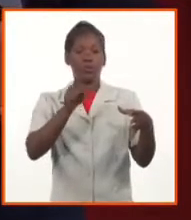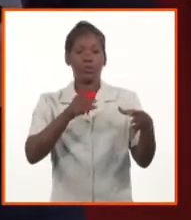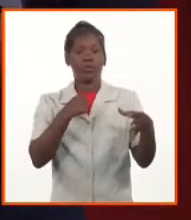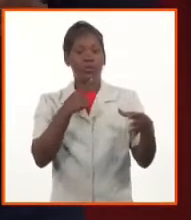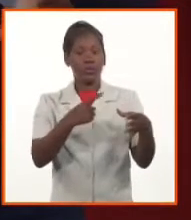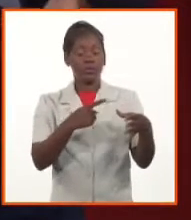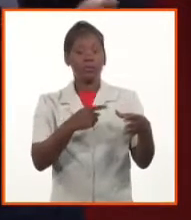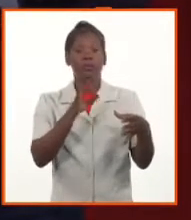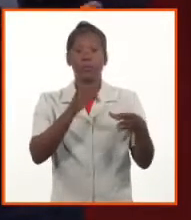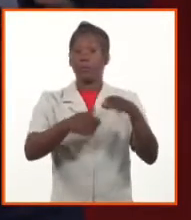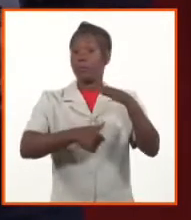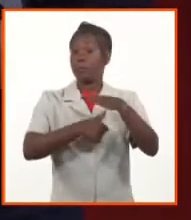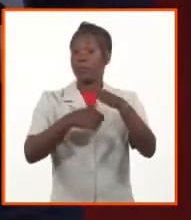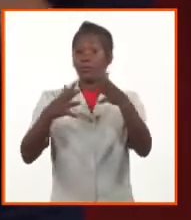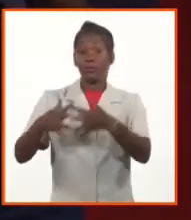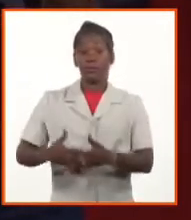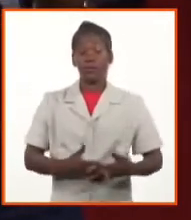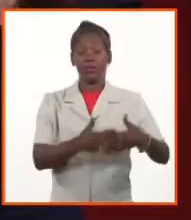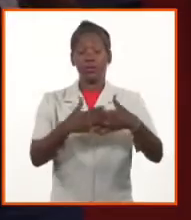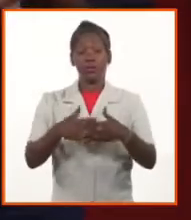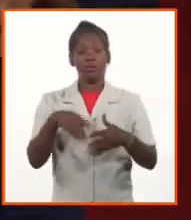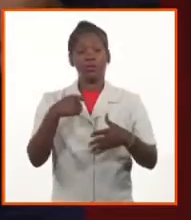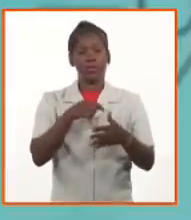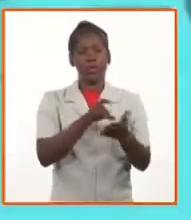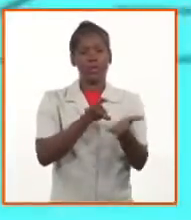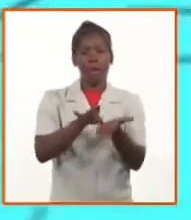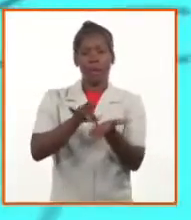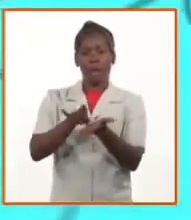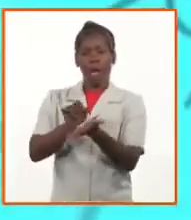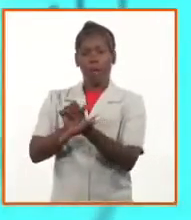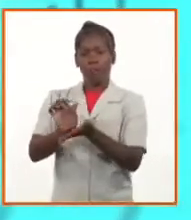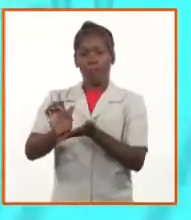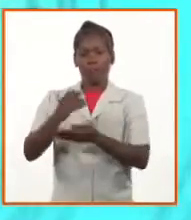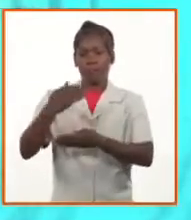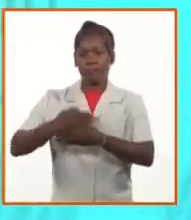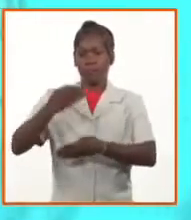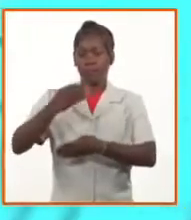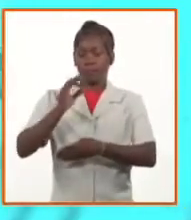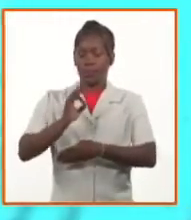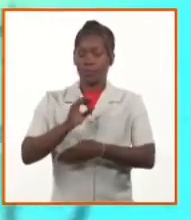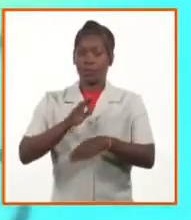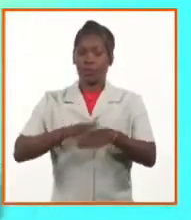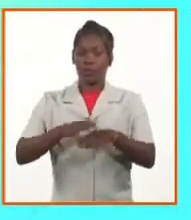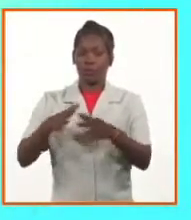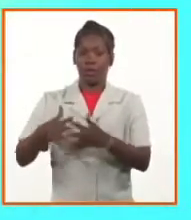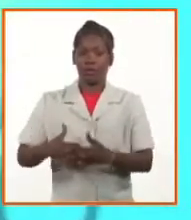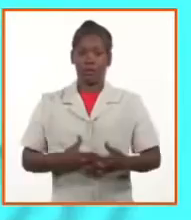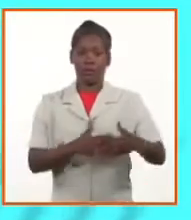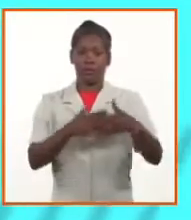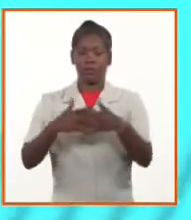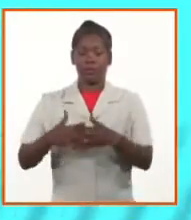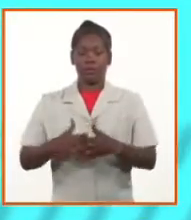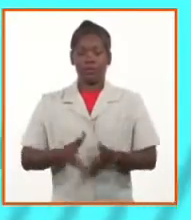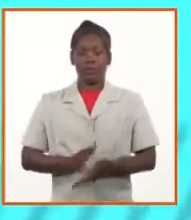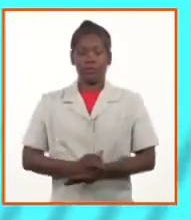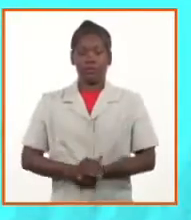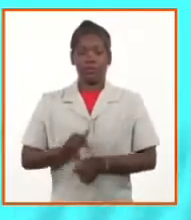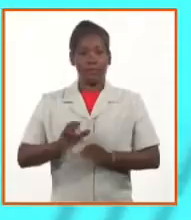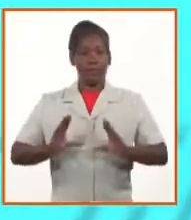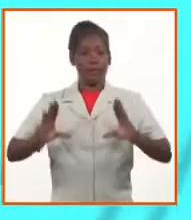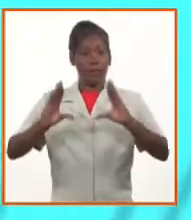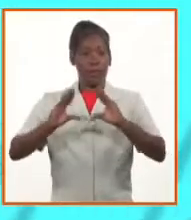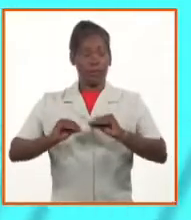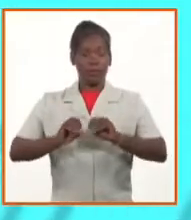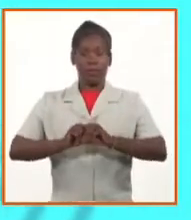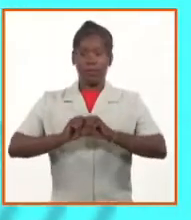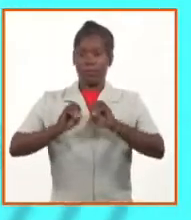momentos de impotencia eliminándolo, por si se le olvida quién lo puso. Esta noche, por Cubavisión y nuestros canales en Telegram, YouTube y